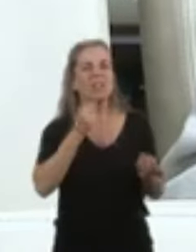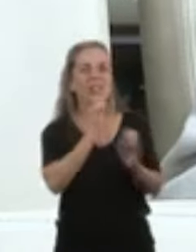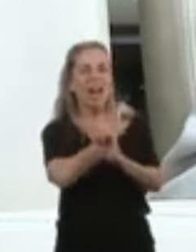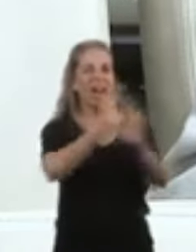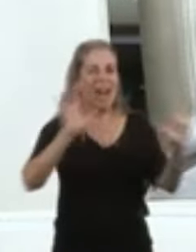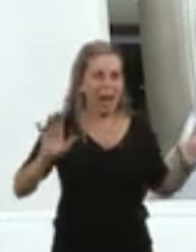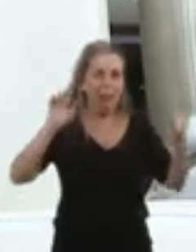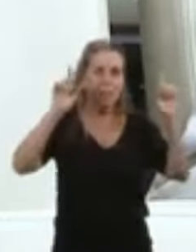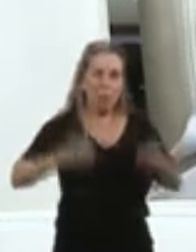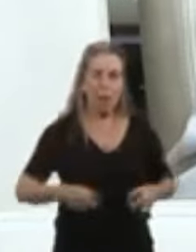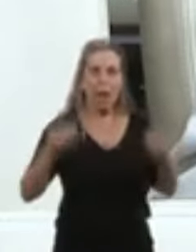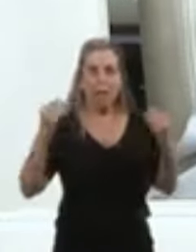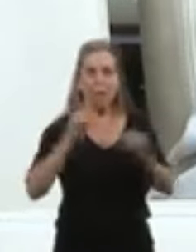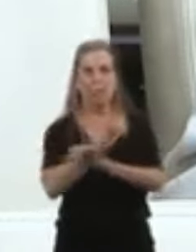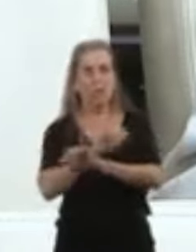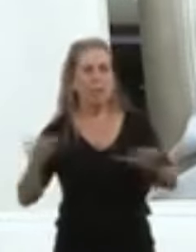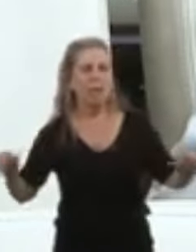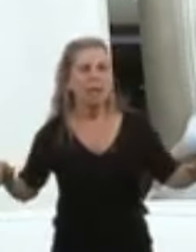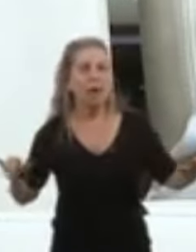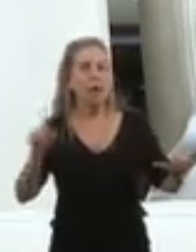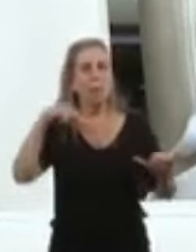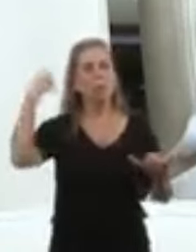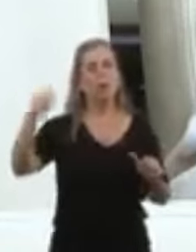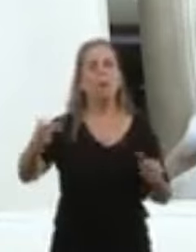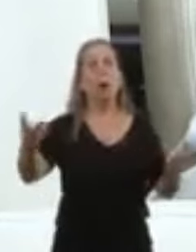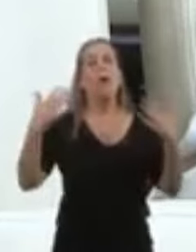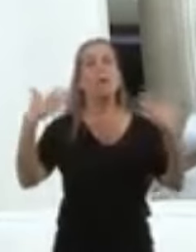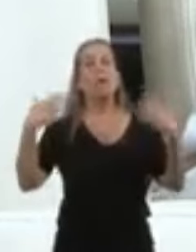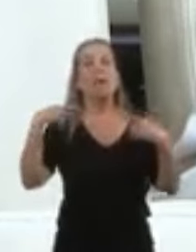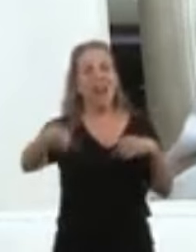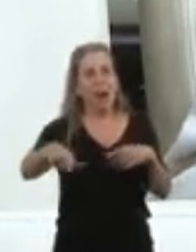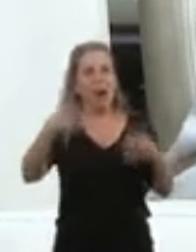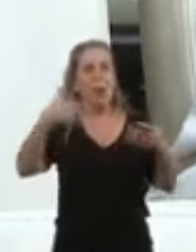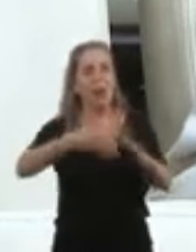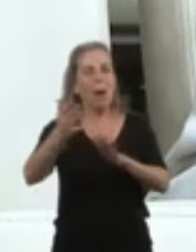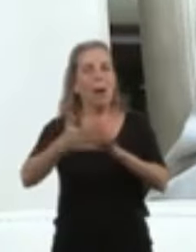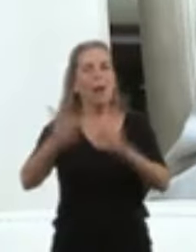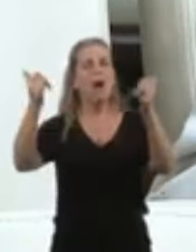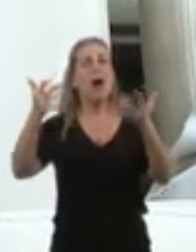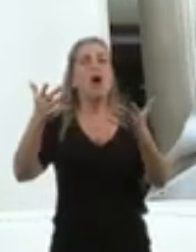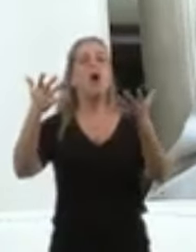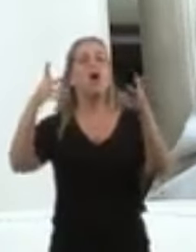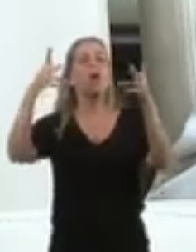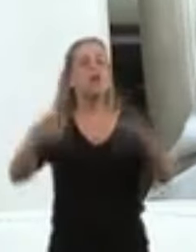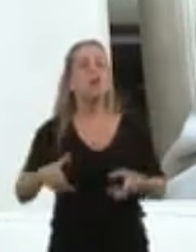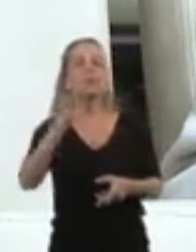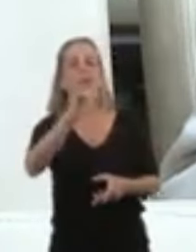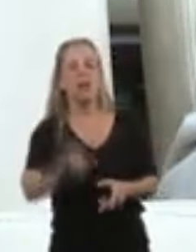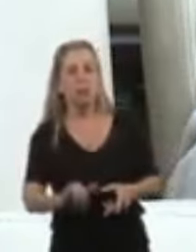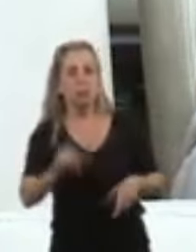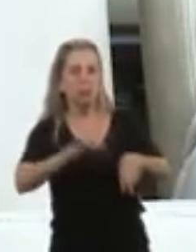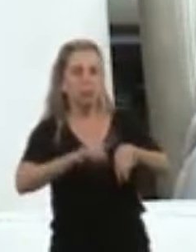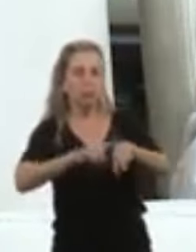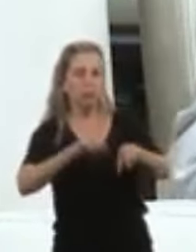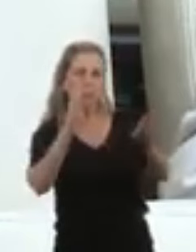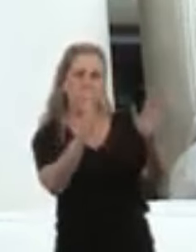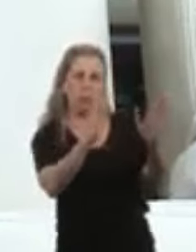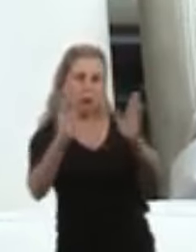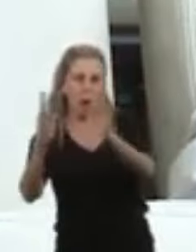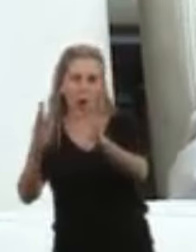estos eventuales cortes en el verano no van a afectar a la población pregunta quizás simple pero para que quede claro